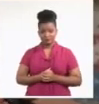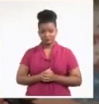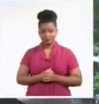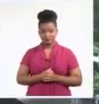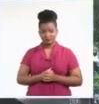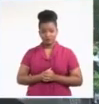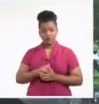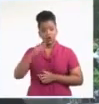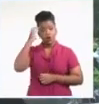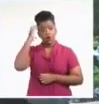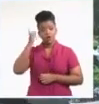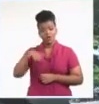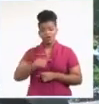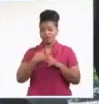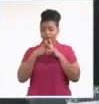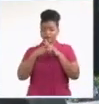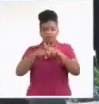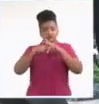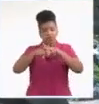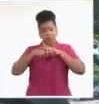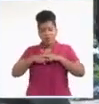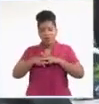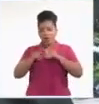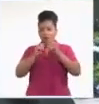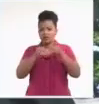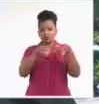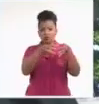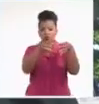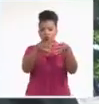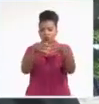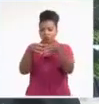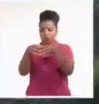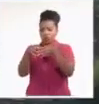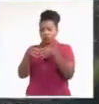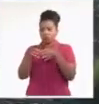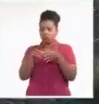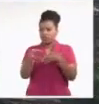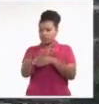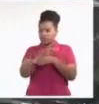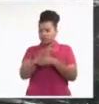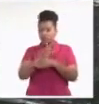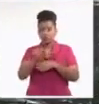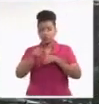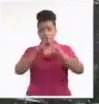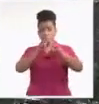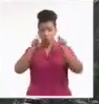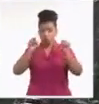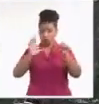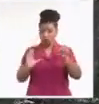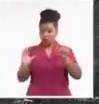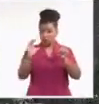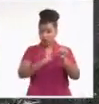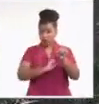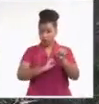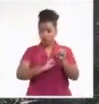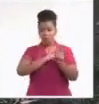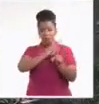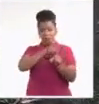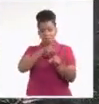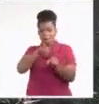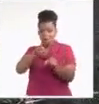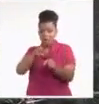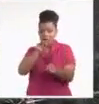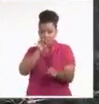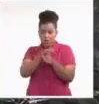de resolutividad que tiene de organizar a todas las fuerzas de un territorio y del país también y ponerlo en disposición